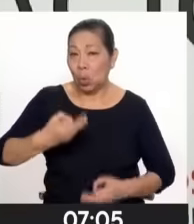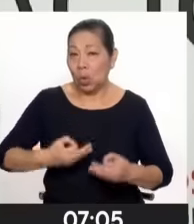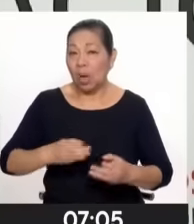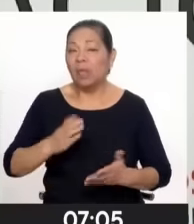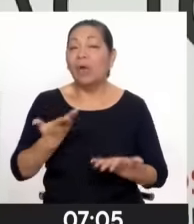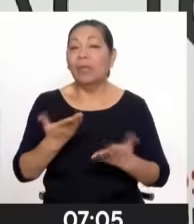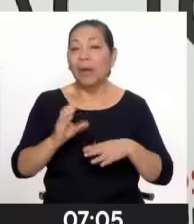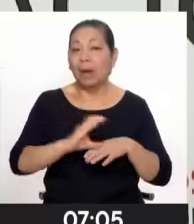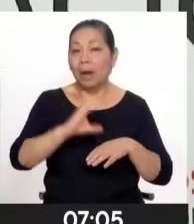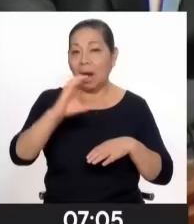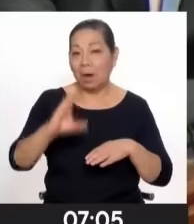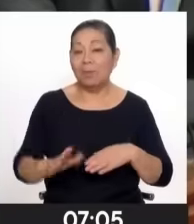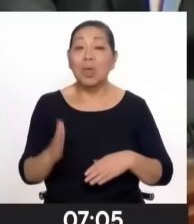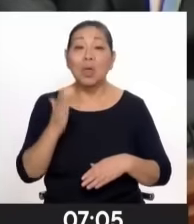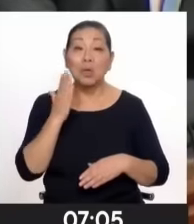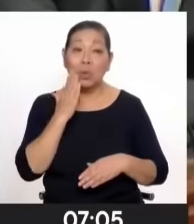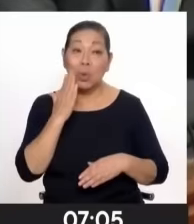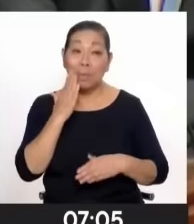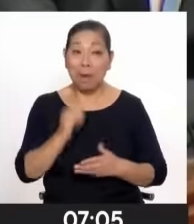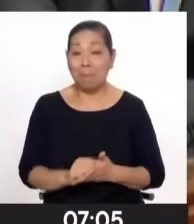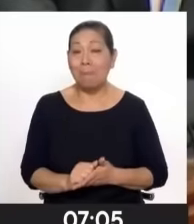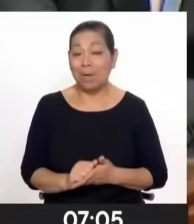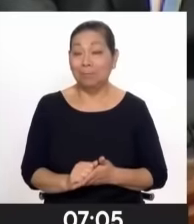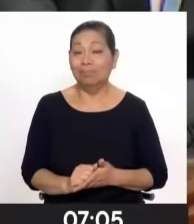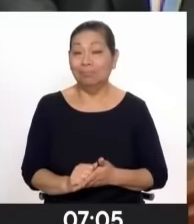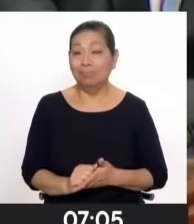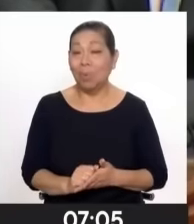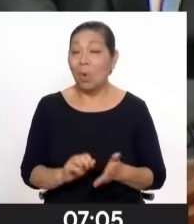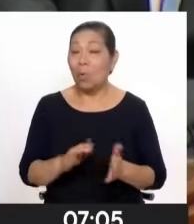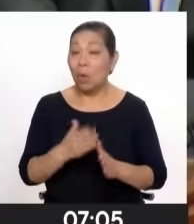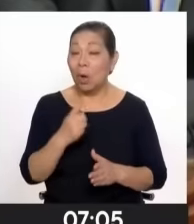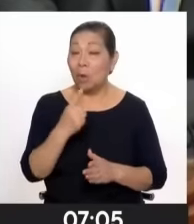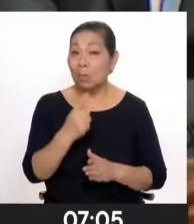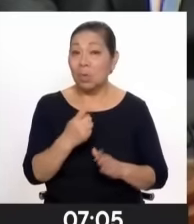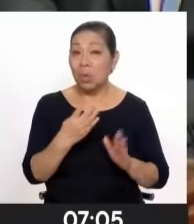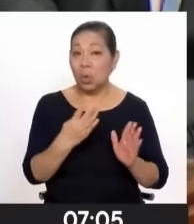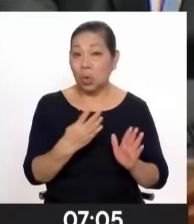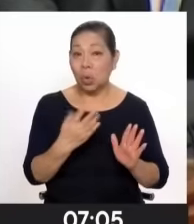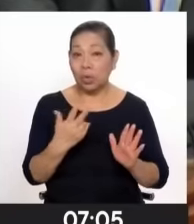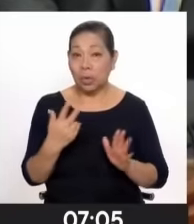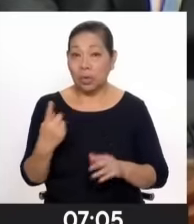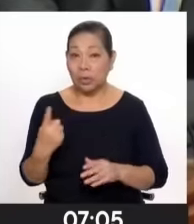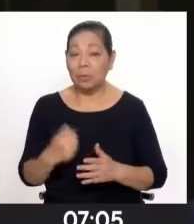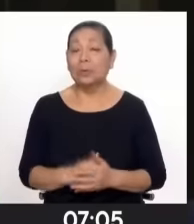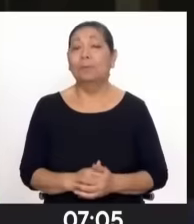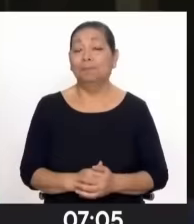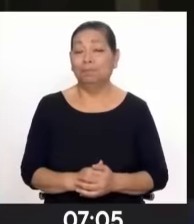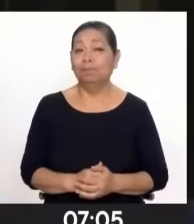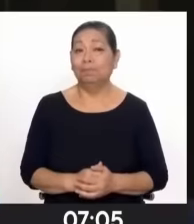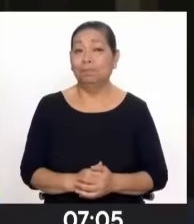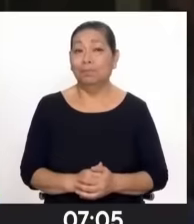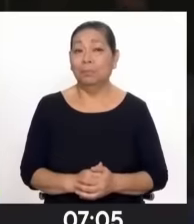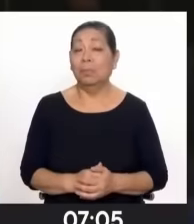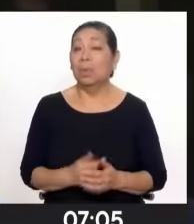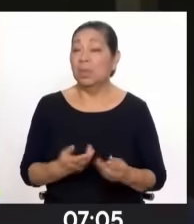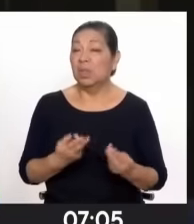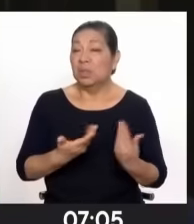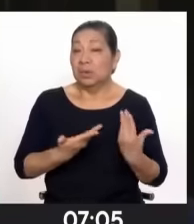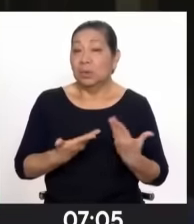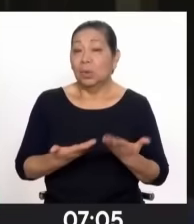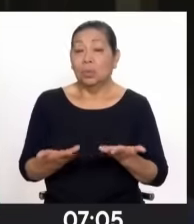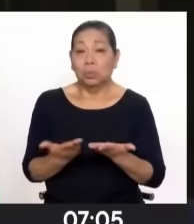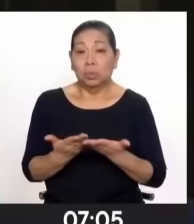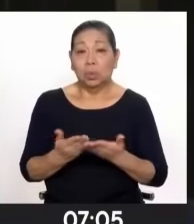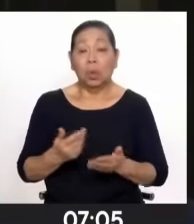cajamarca su madre Mabel Campos Montoya murió en 1981 obtuvo el grado de